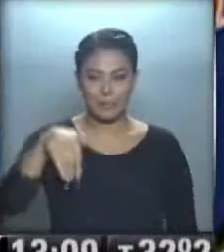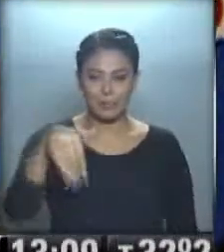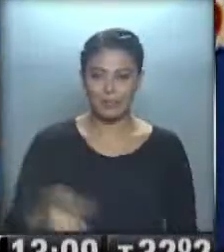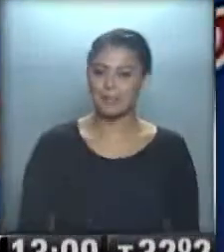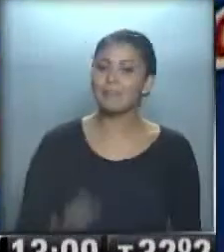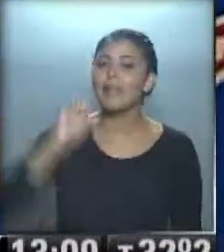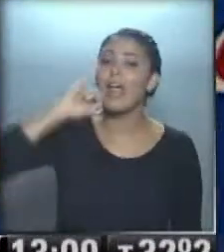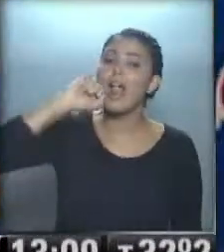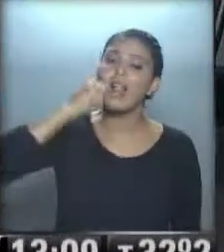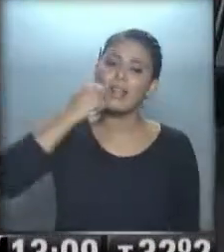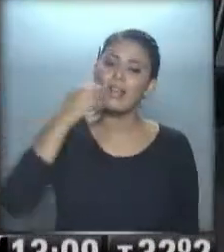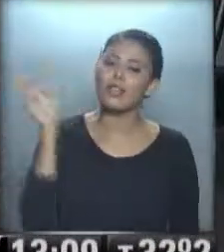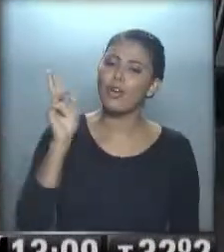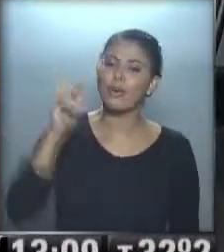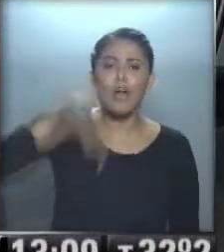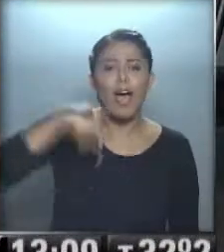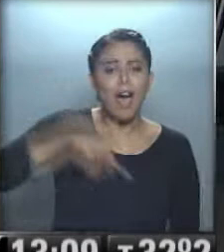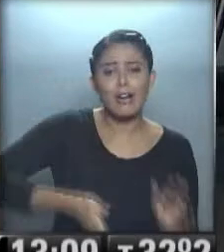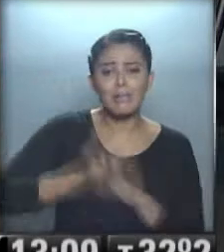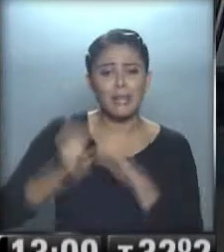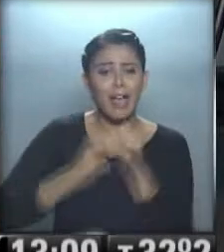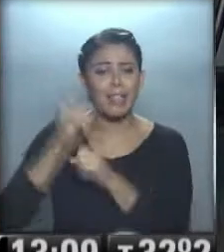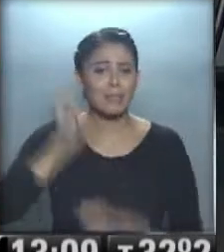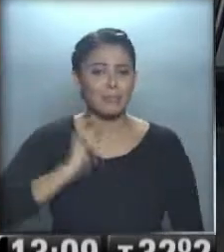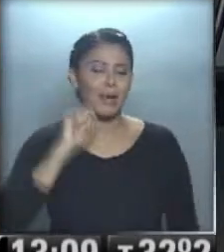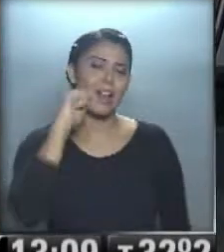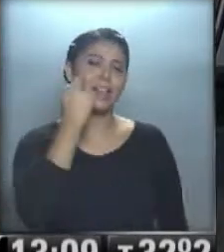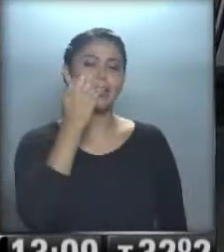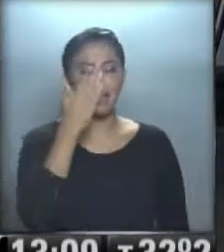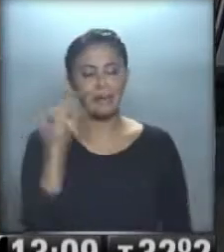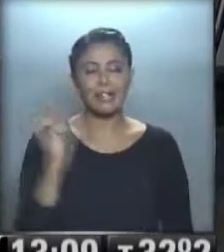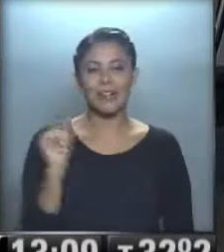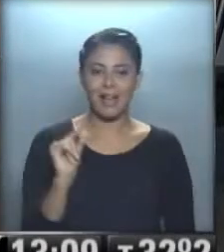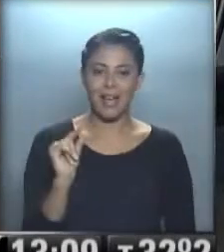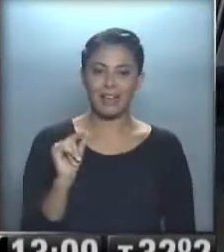¿eh? Qué lindo sería, Roberto, irnos ahora mismo a Paraná. Qué lindo, bueno, en un ratito volvemos a Retiro.